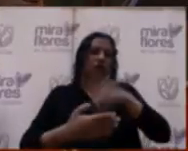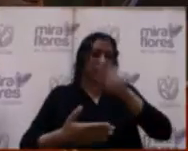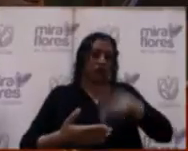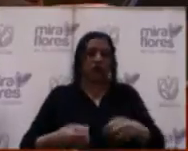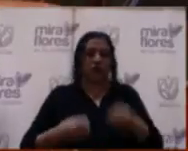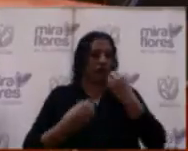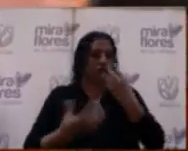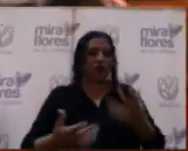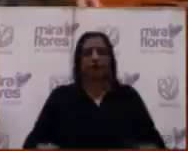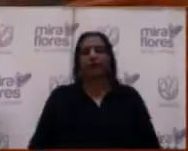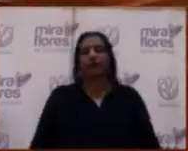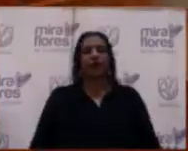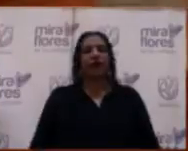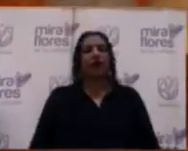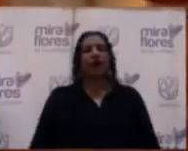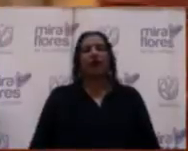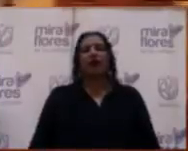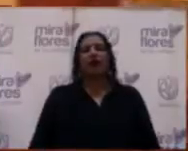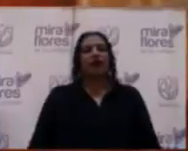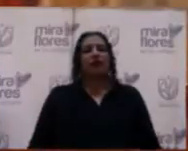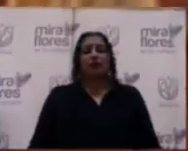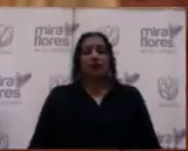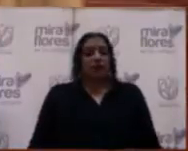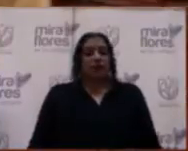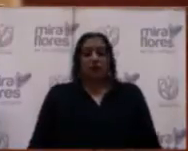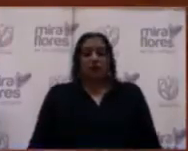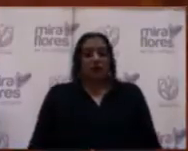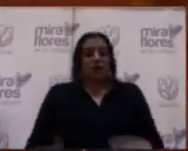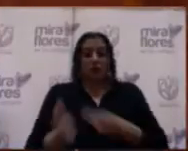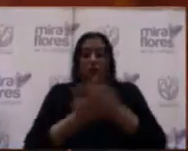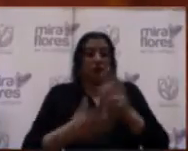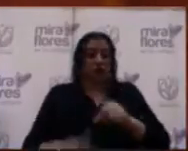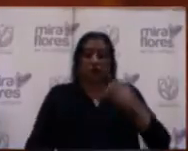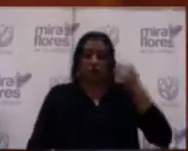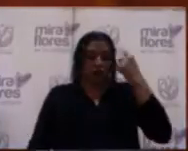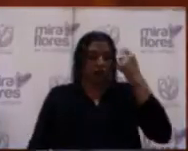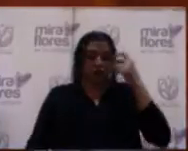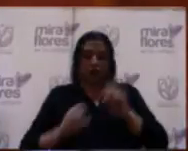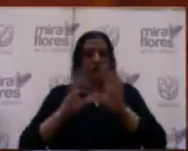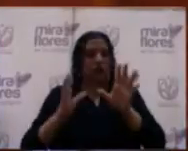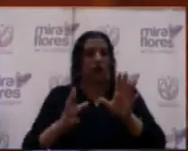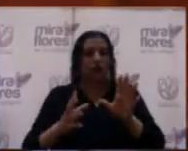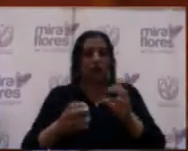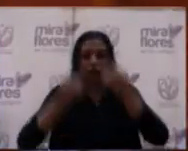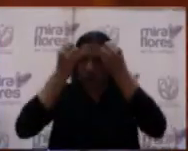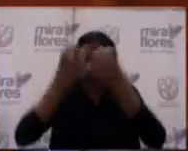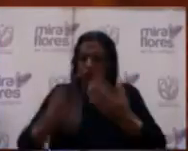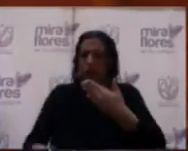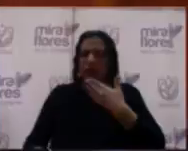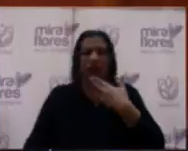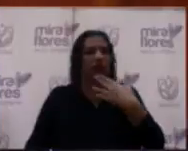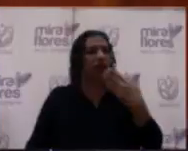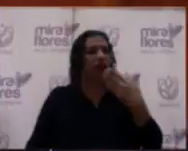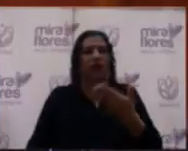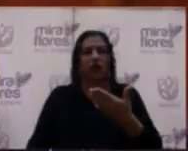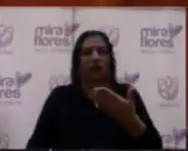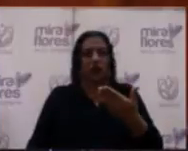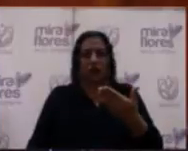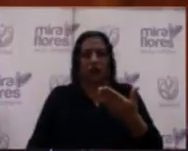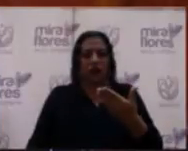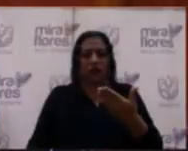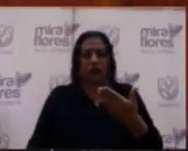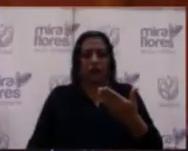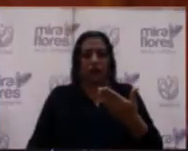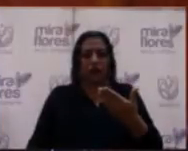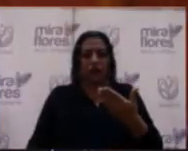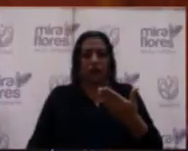Gracias. Perdón, no, honestamente no le entendí qué quiso decir. ¿Que informe quién? No, señor Alberti,